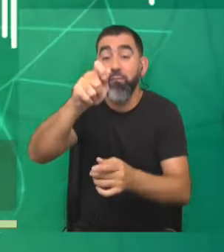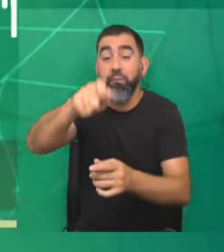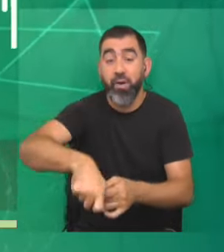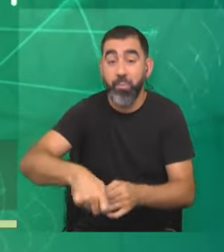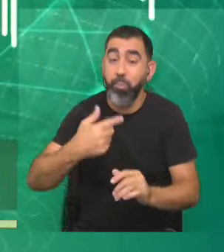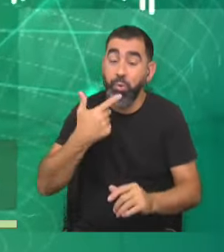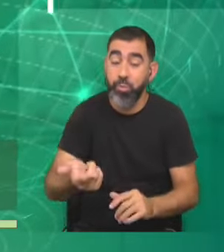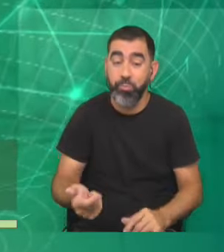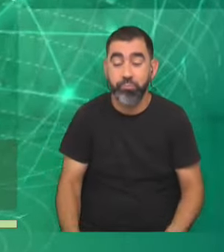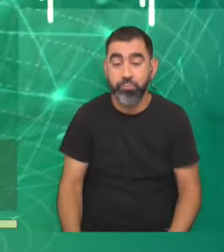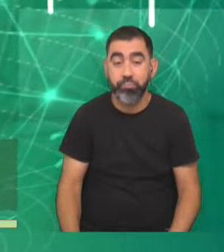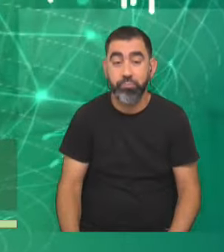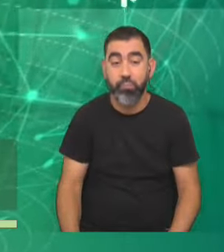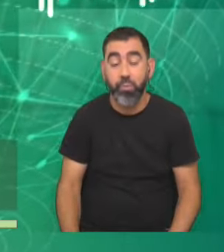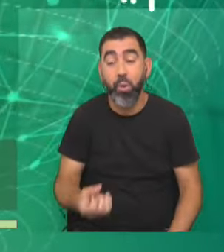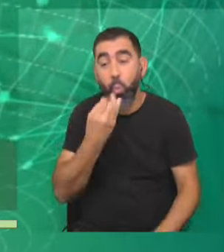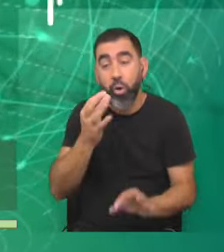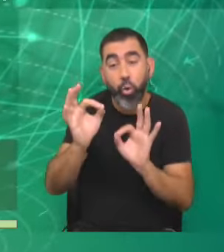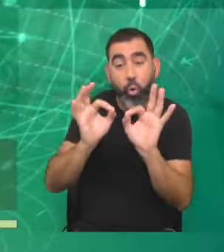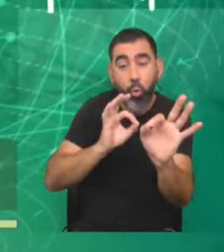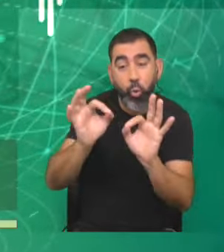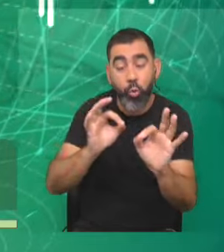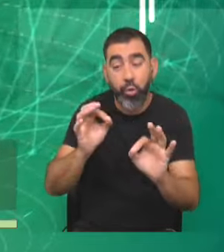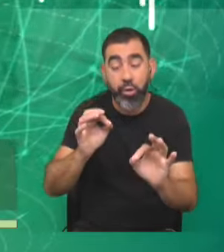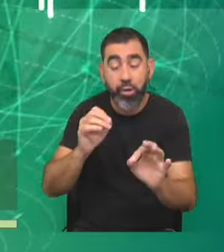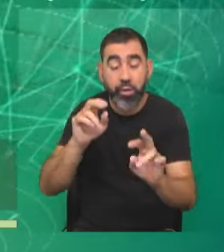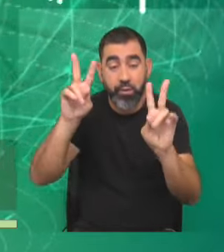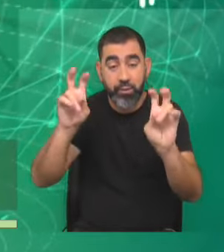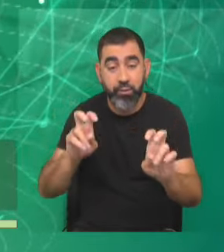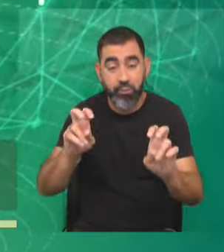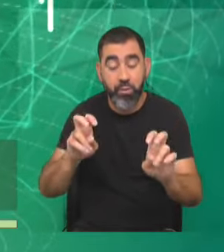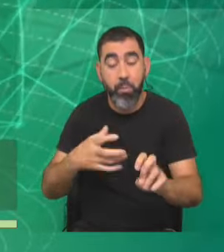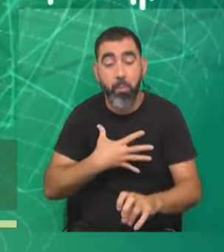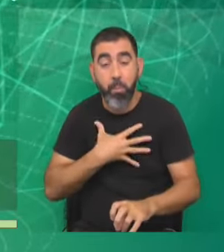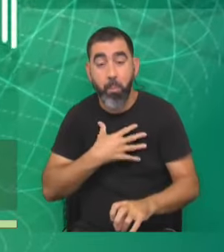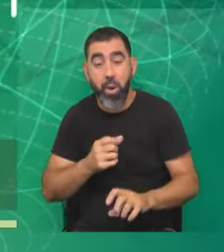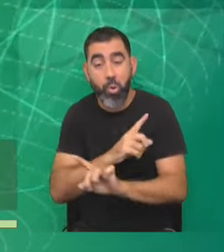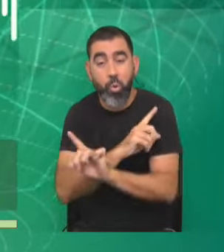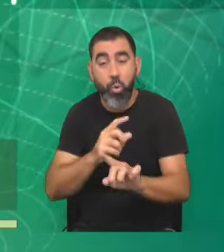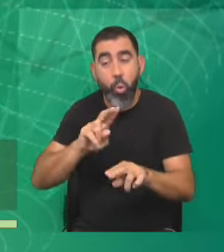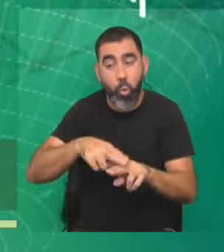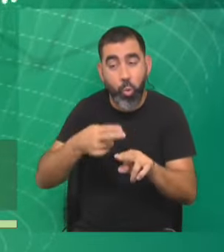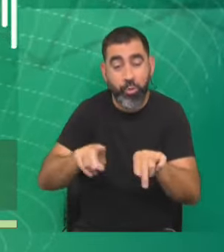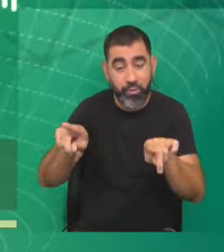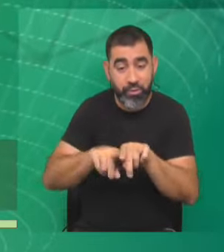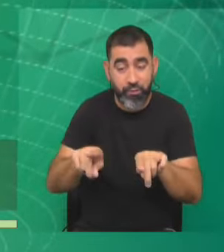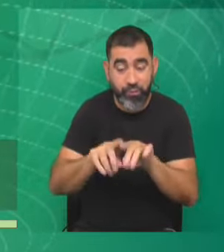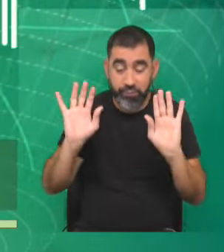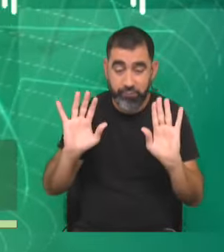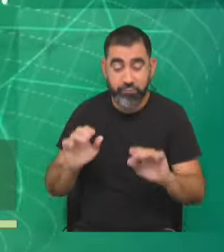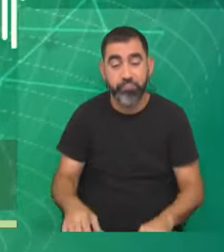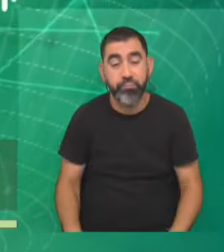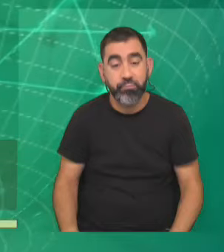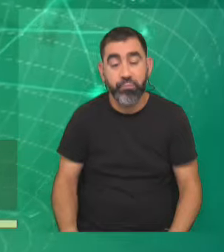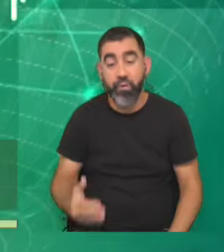por es bueno que corrijas el partido nacional y lo vuelvas buen